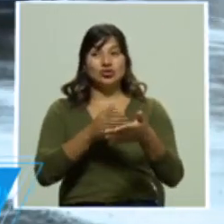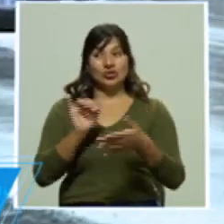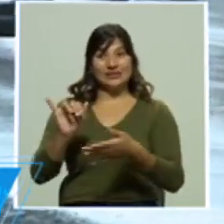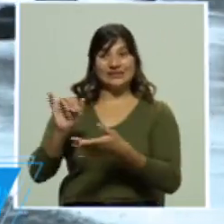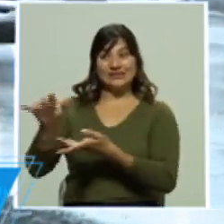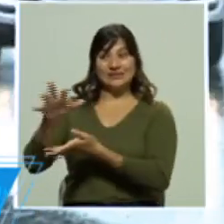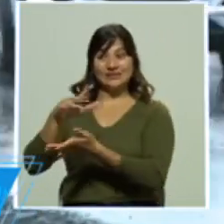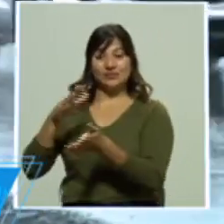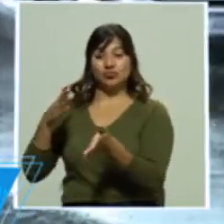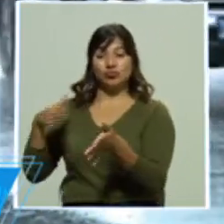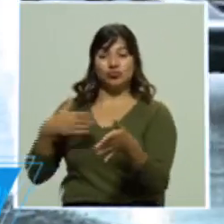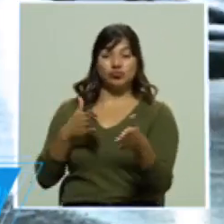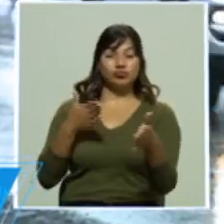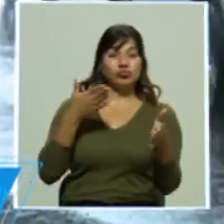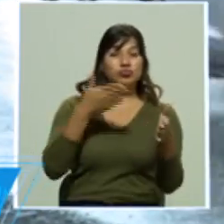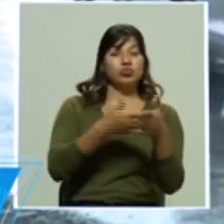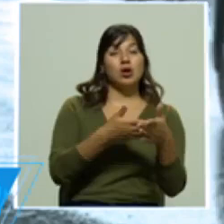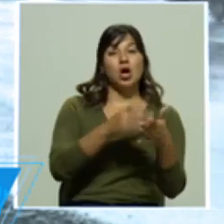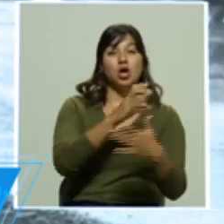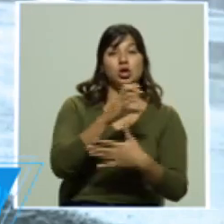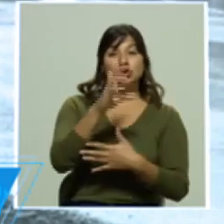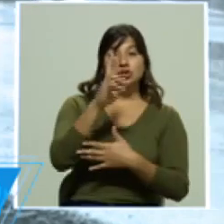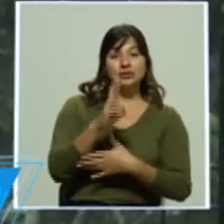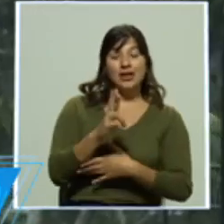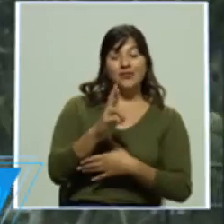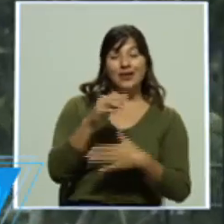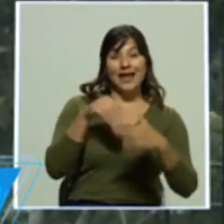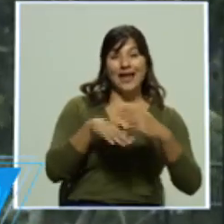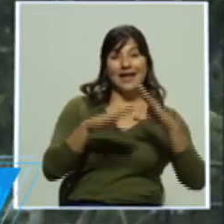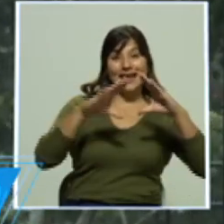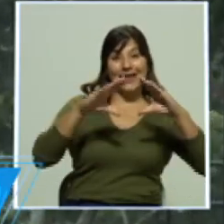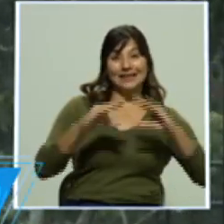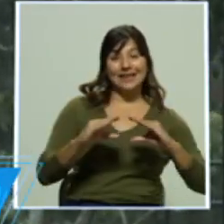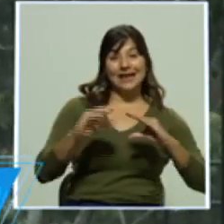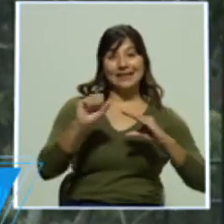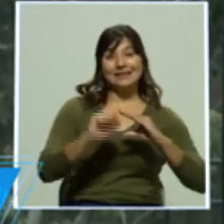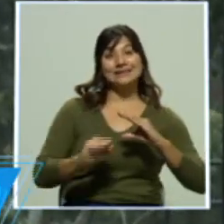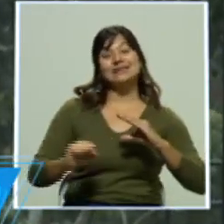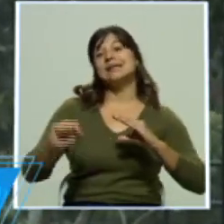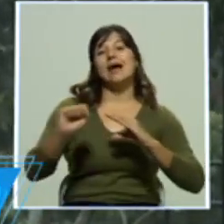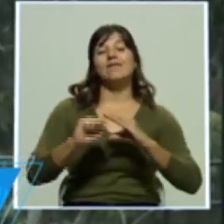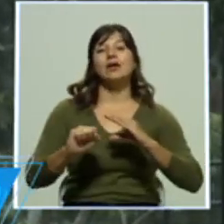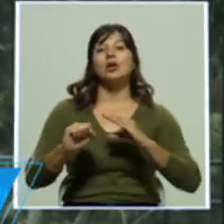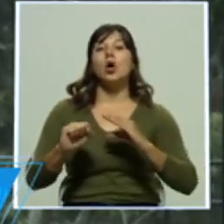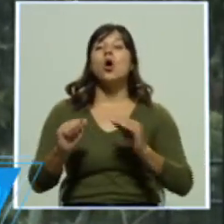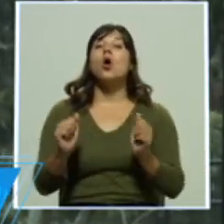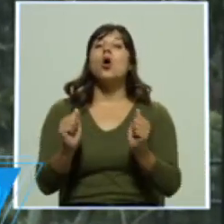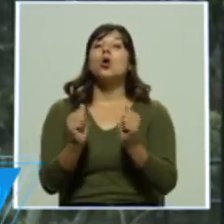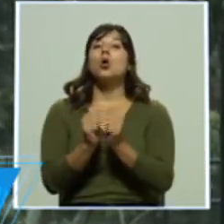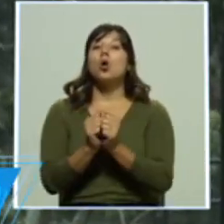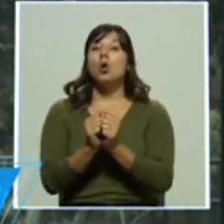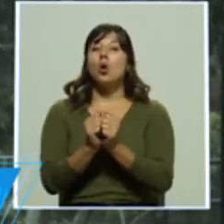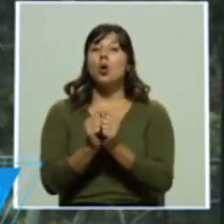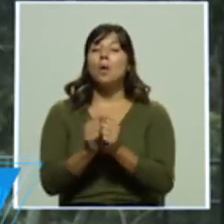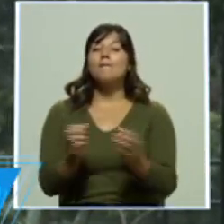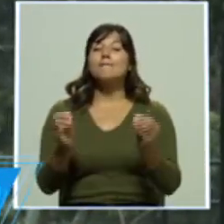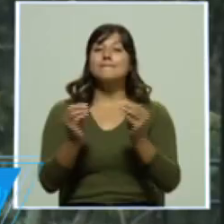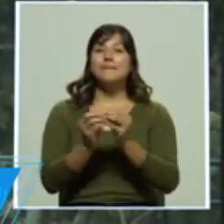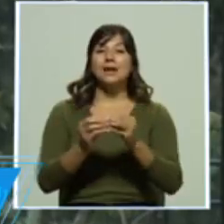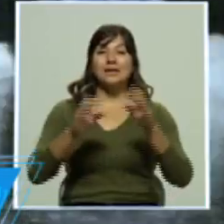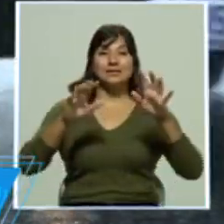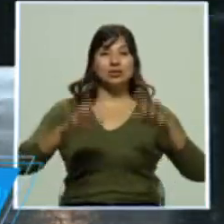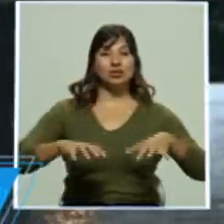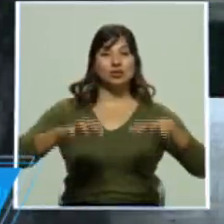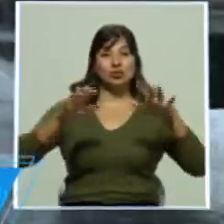sistema comience a gestarse durante la tarde del sábado con un reforzamiento de la actividad